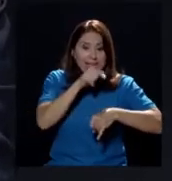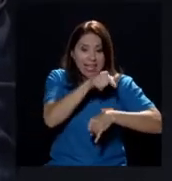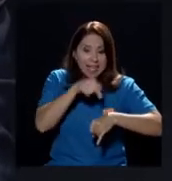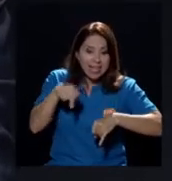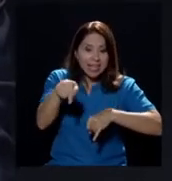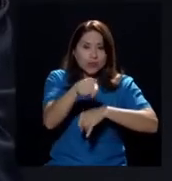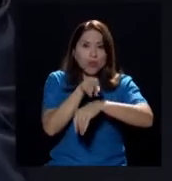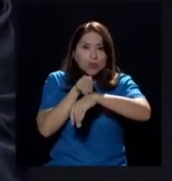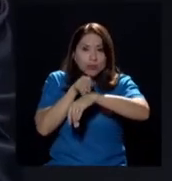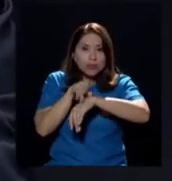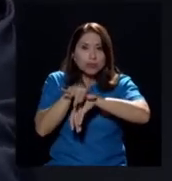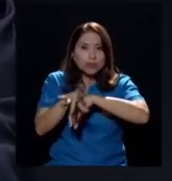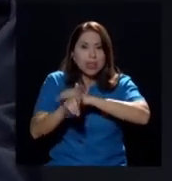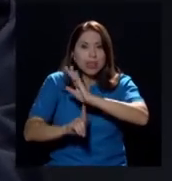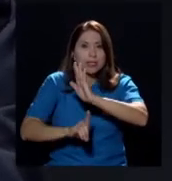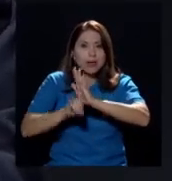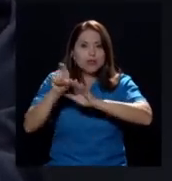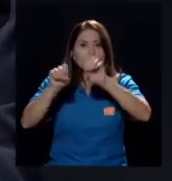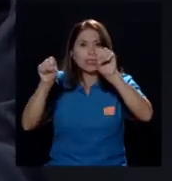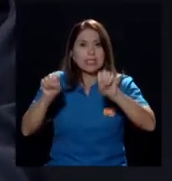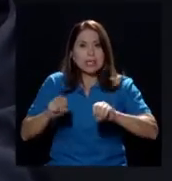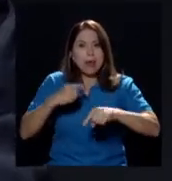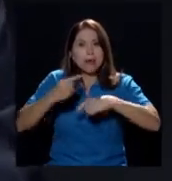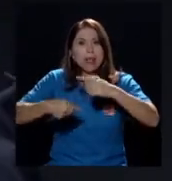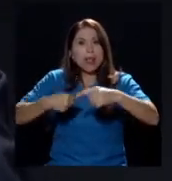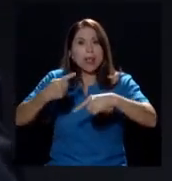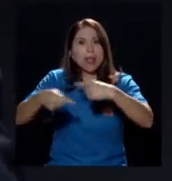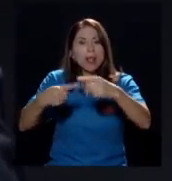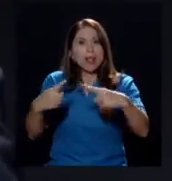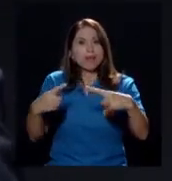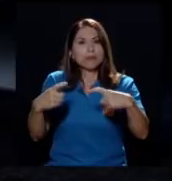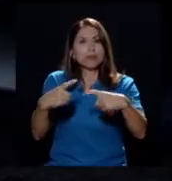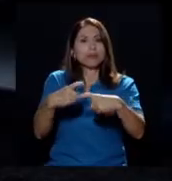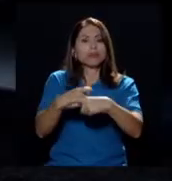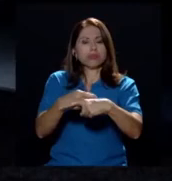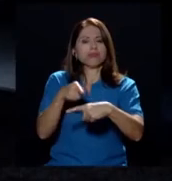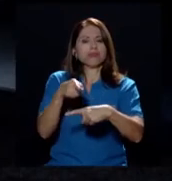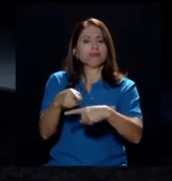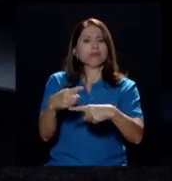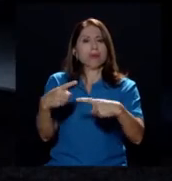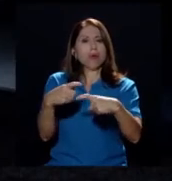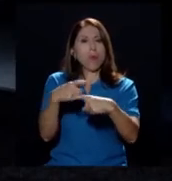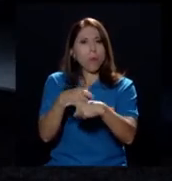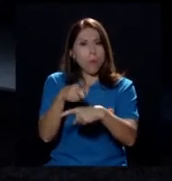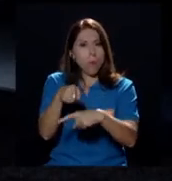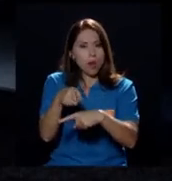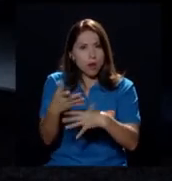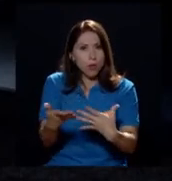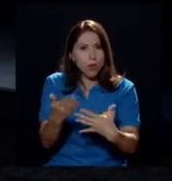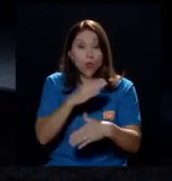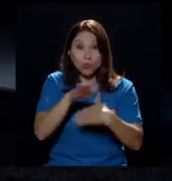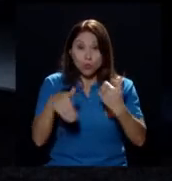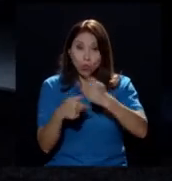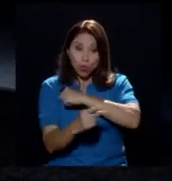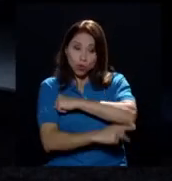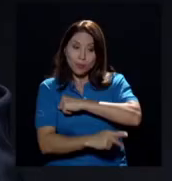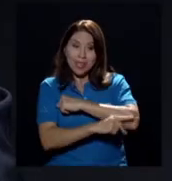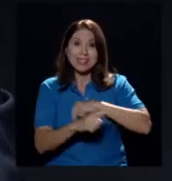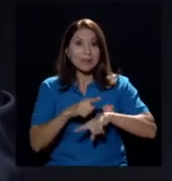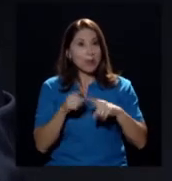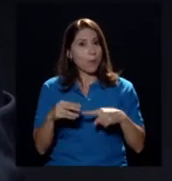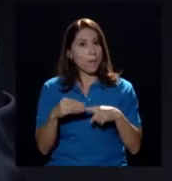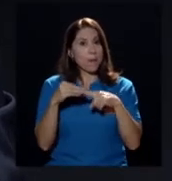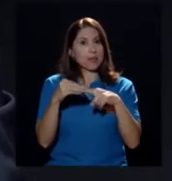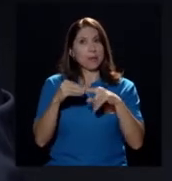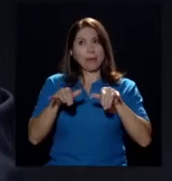que cada vez se hace más complejo y ante un sistema que cada vez se hace más complejo indudablemente todos los países pero sobre todo uno